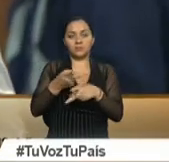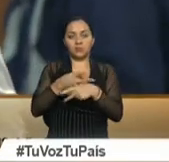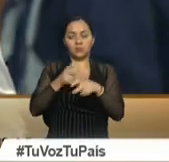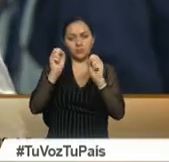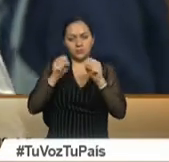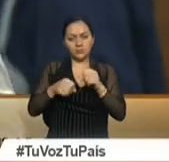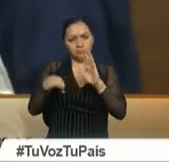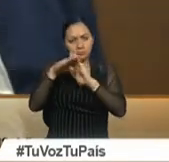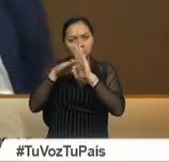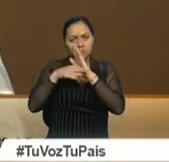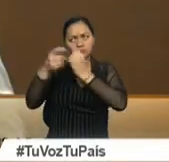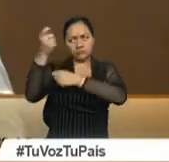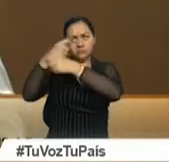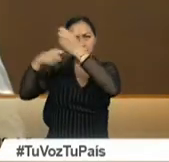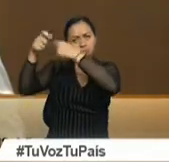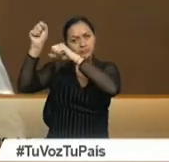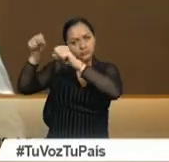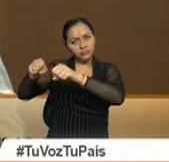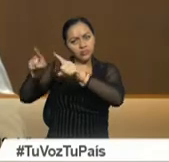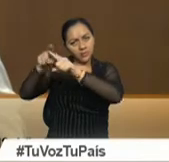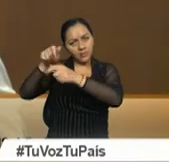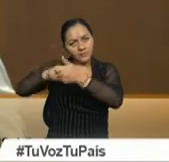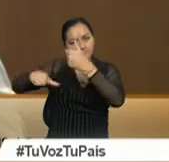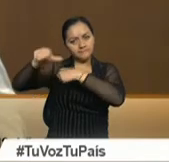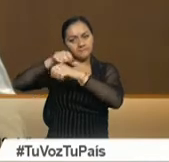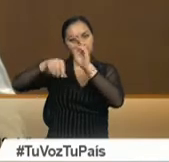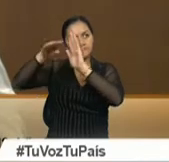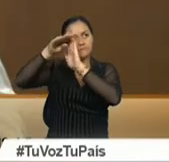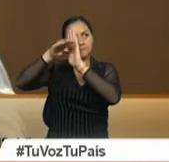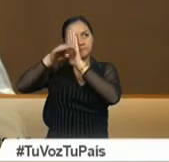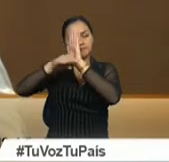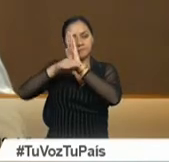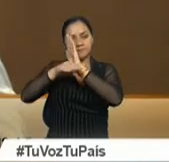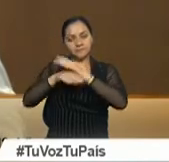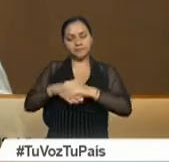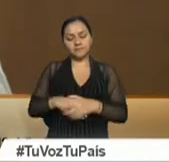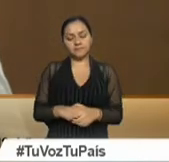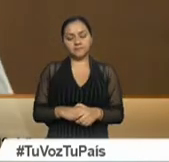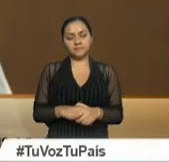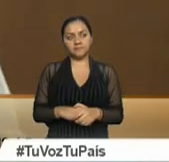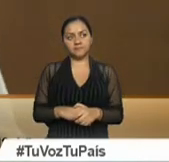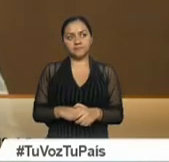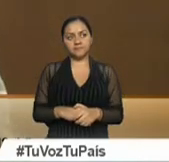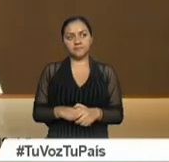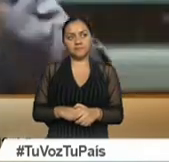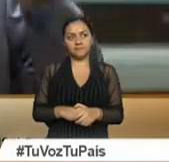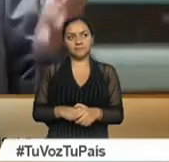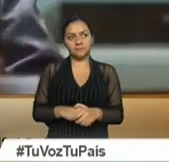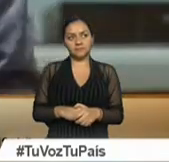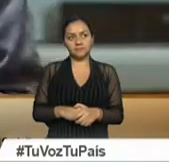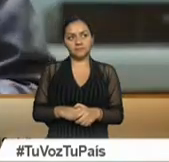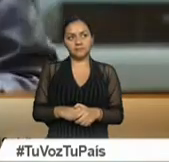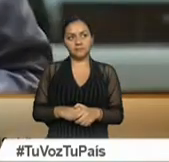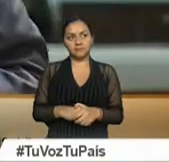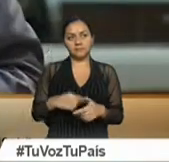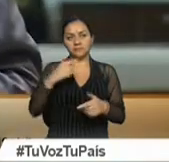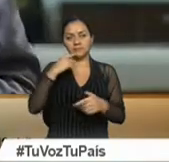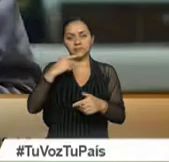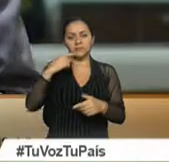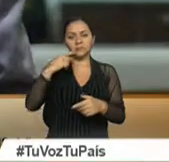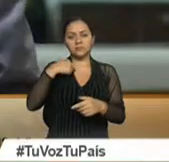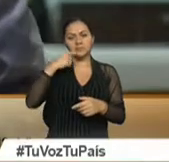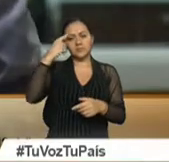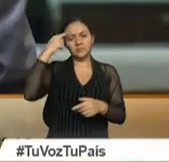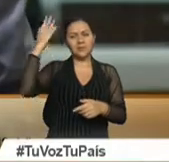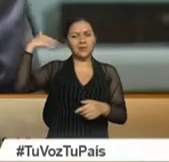están adecuadamente sustentados en el informe de ProEcuador. Dejemos atrás